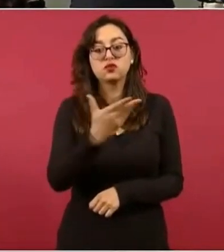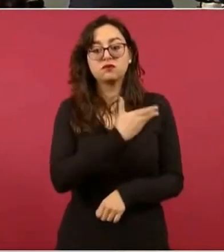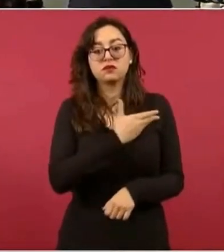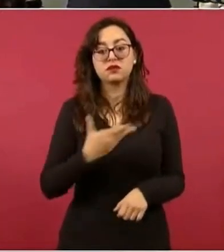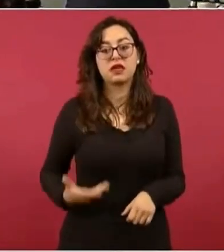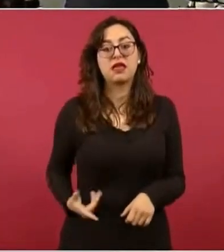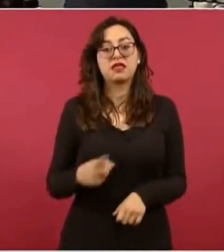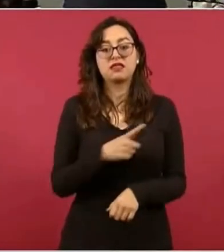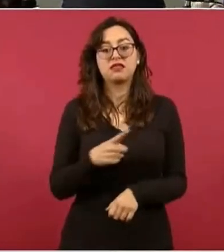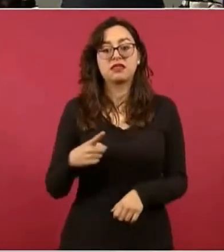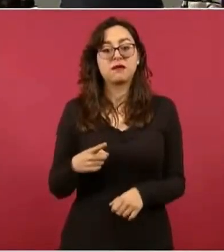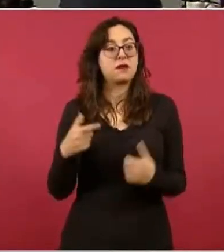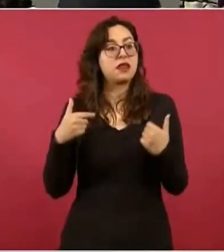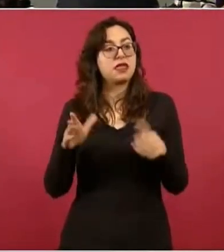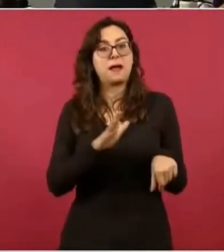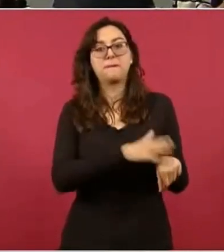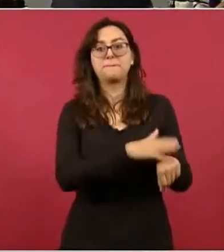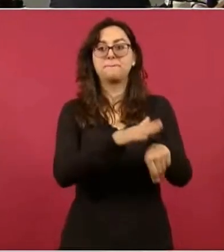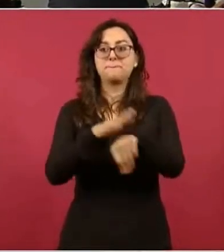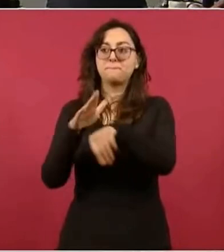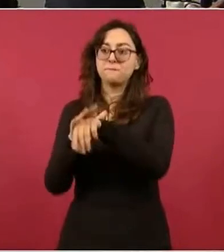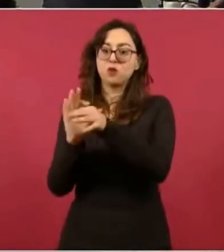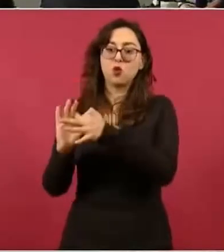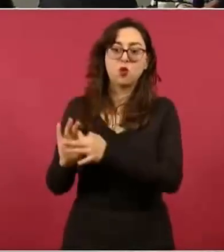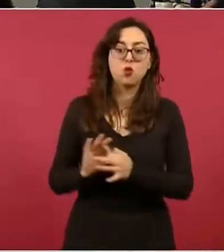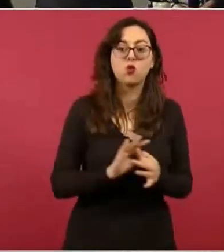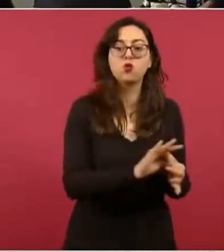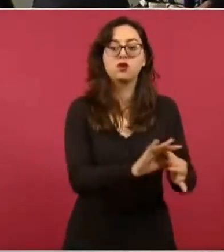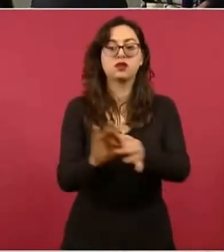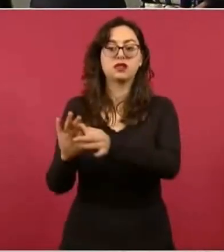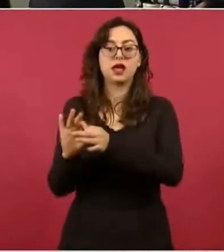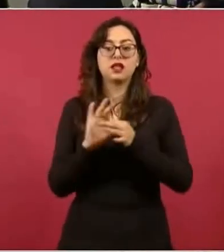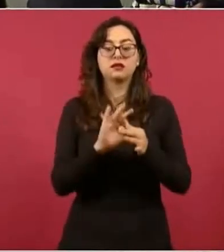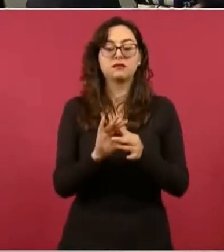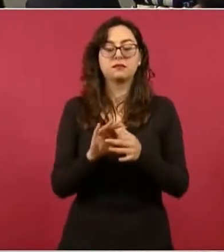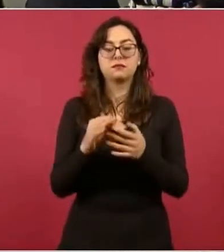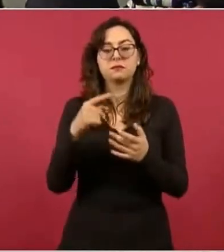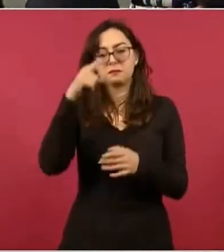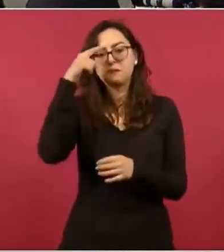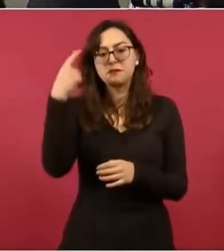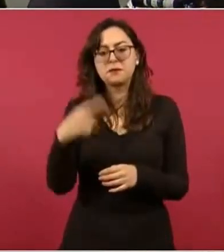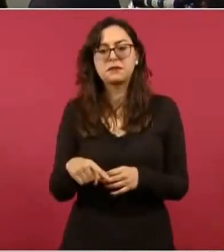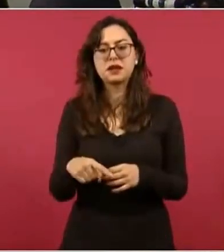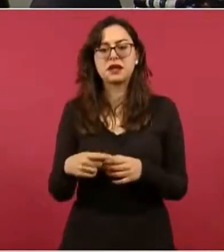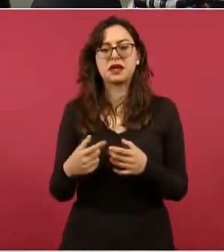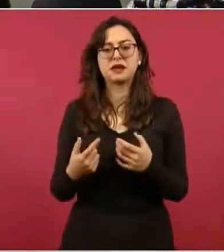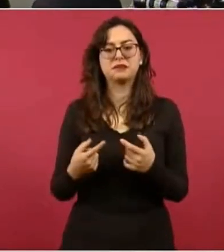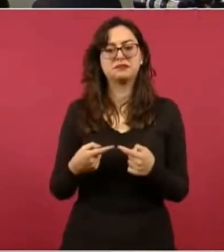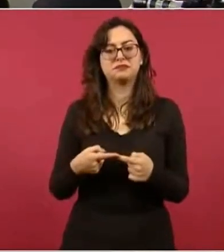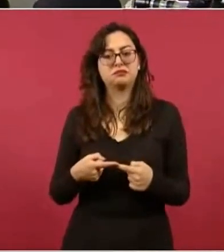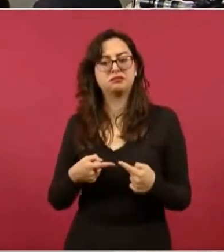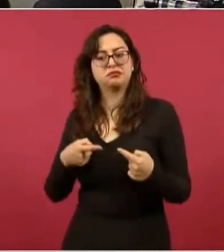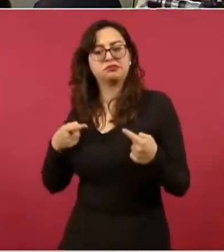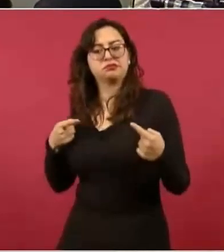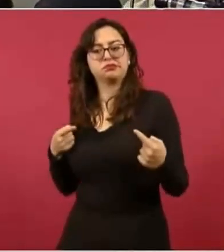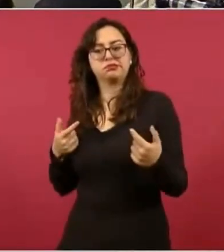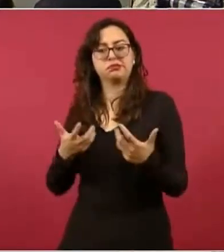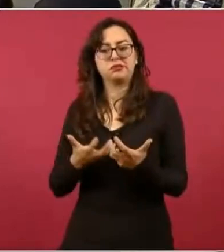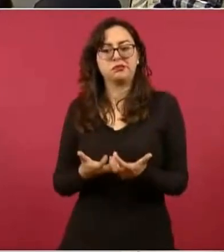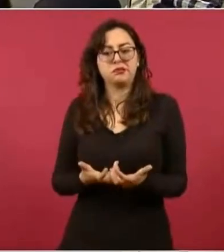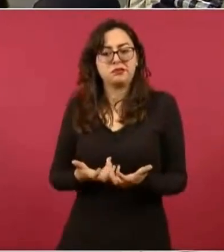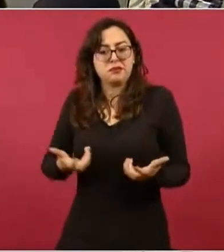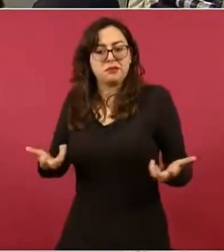a los diversos sectores sociales para que de esa manera ya no hubiera tanta polarización para que